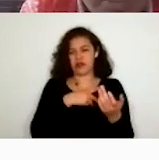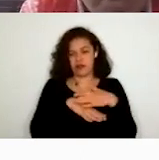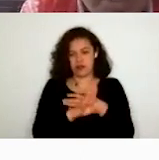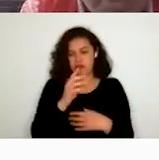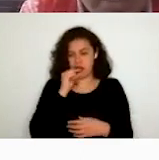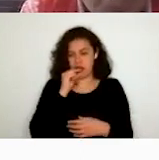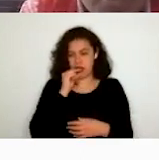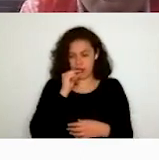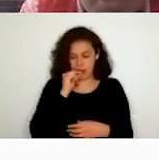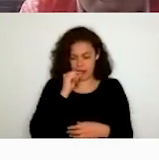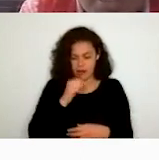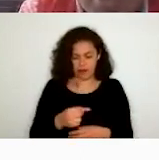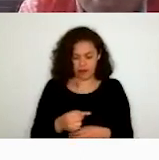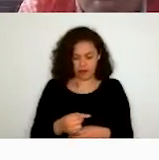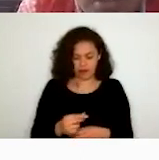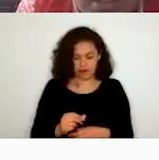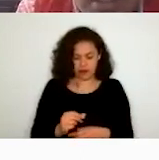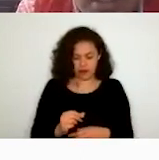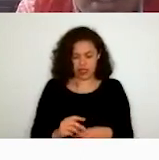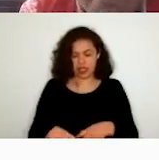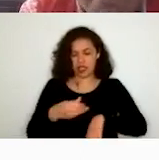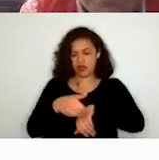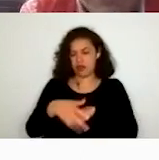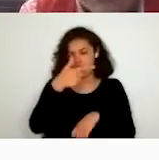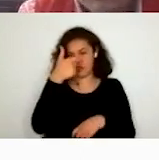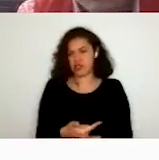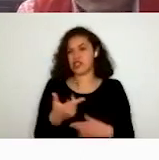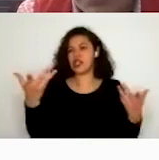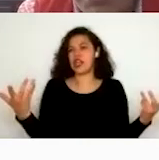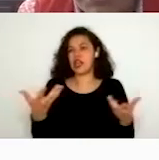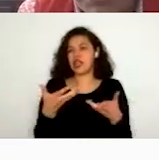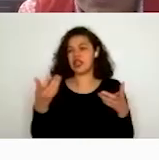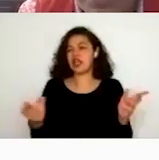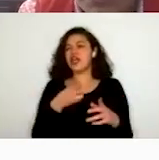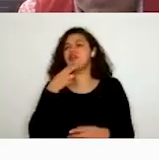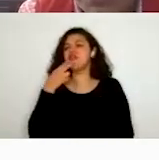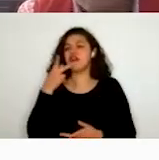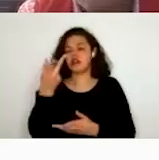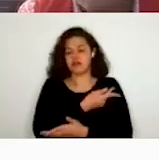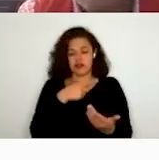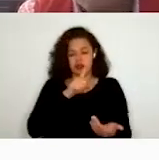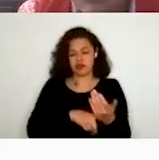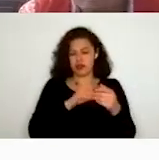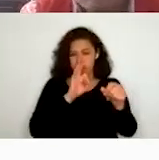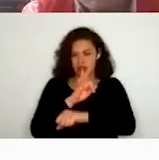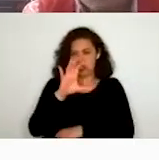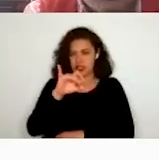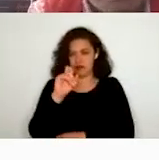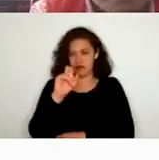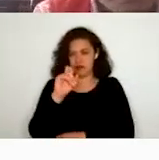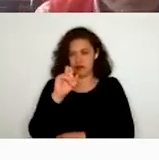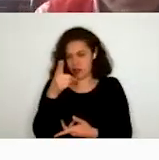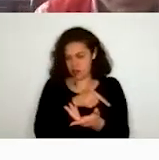Y tarea crítica número 7, la elaboración y aplicación del programa interno de protección civil para el